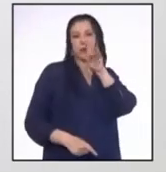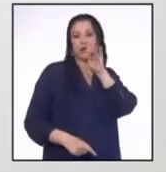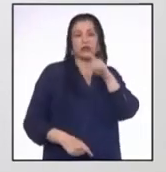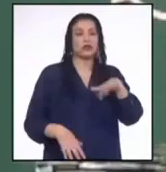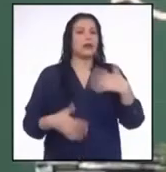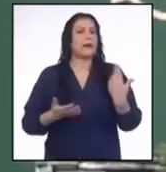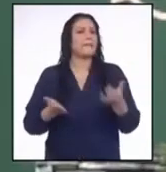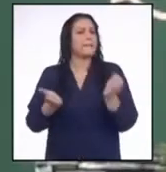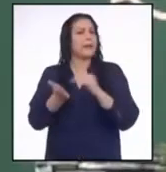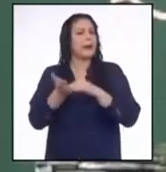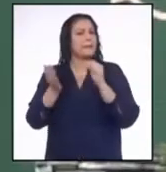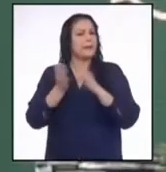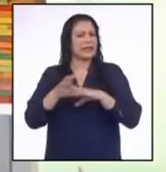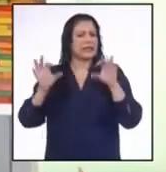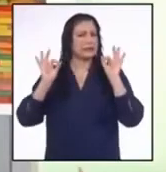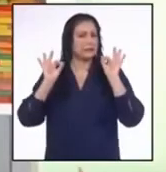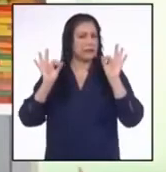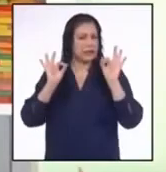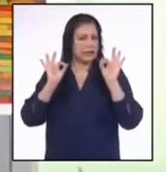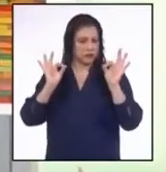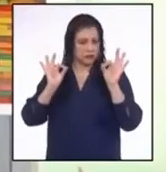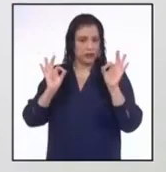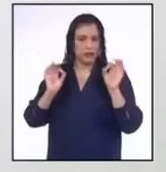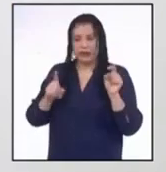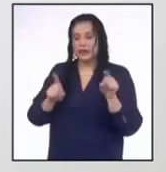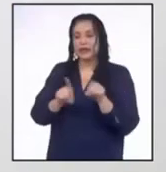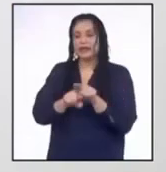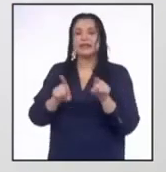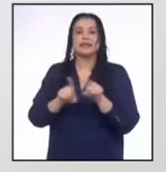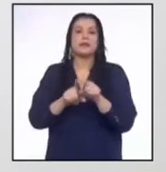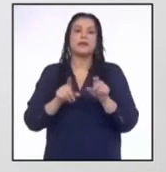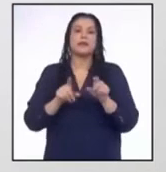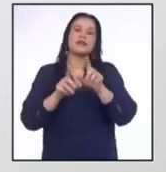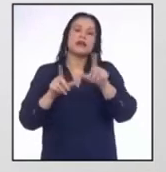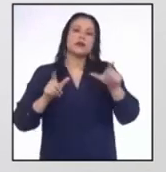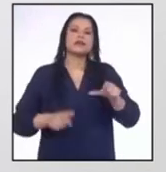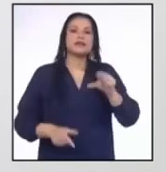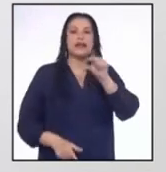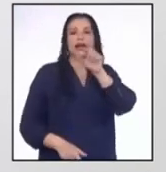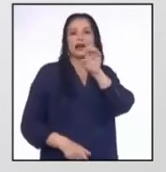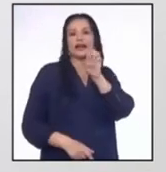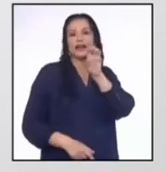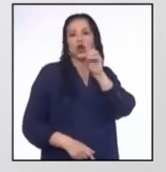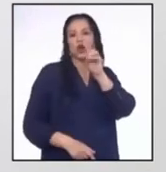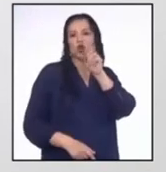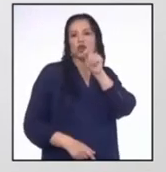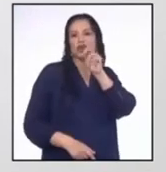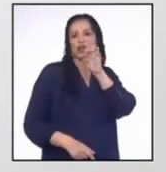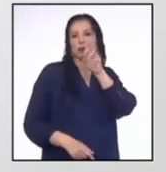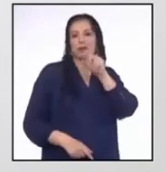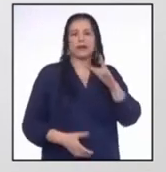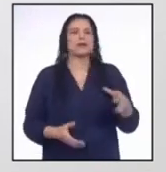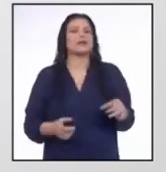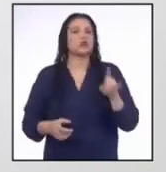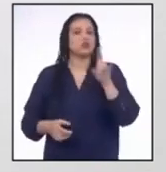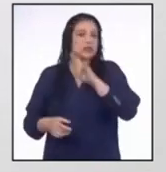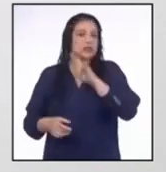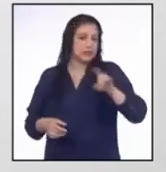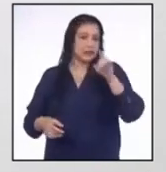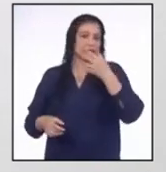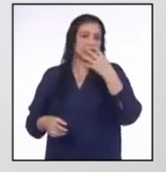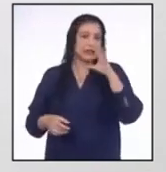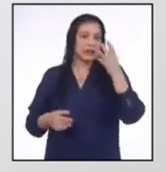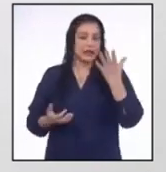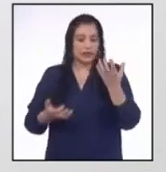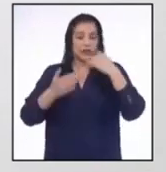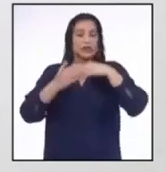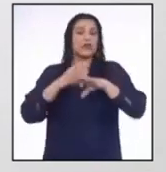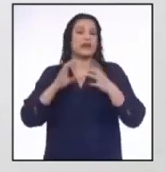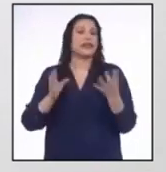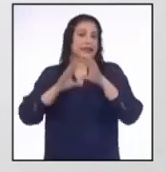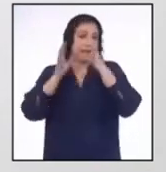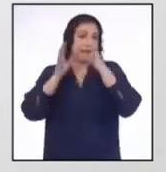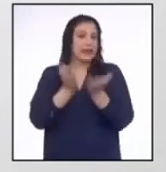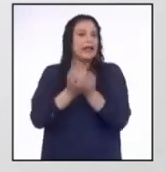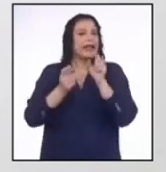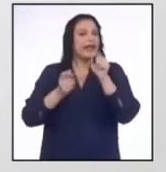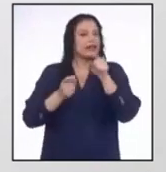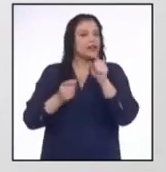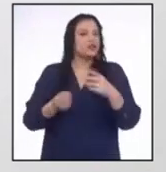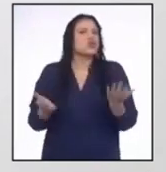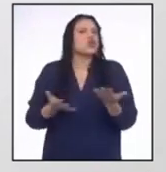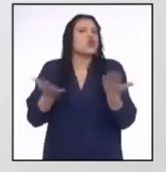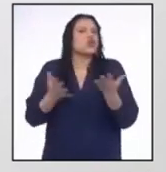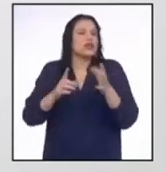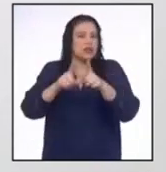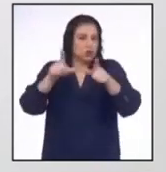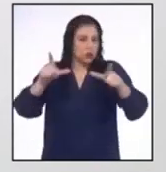más peligrosas. También están las centrales geotérmicas, que utilizan el calor del interior de la Tierra. Estas se encuentran